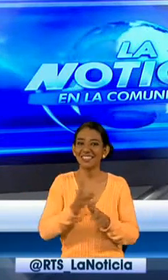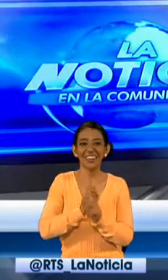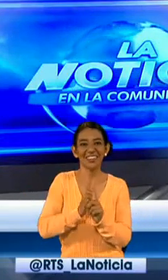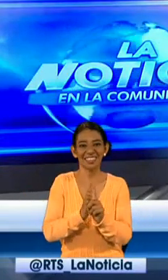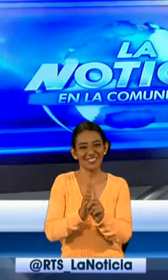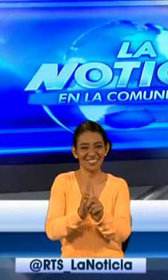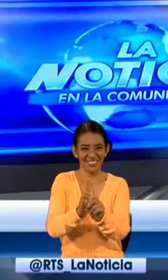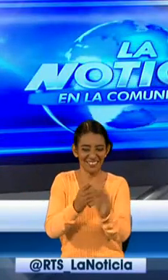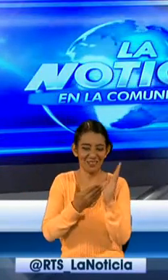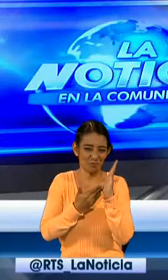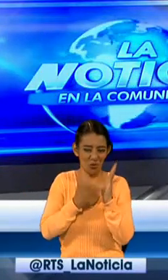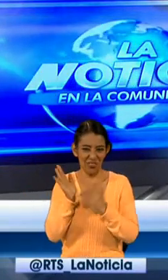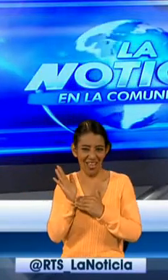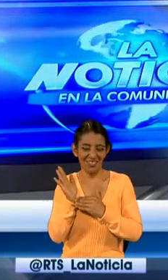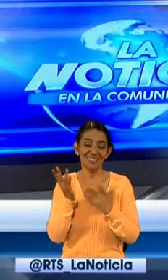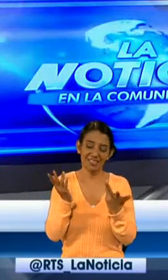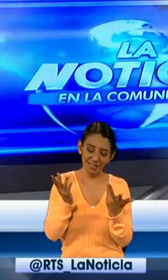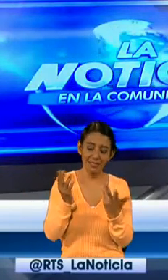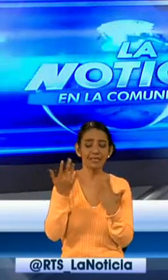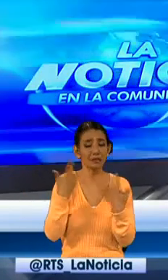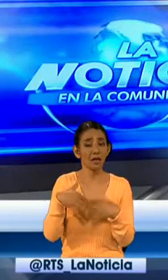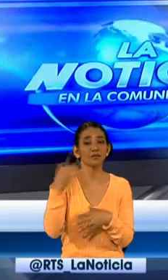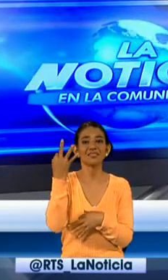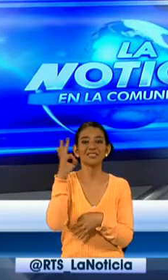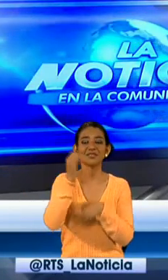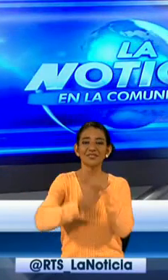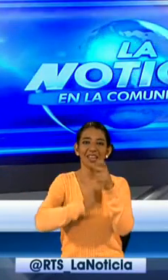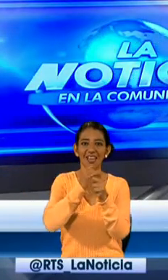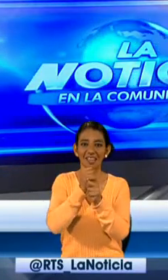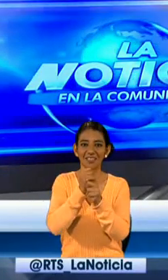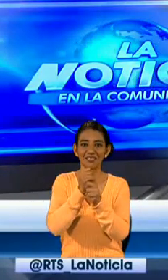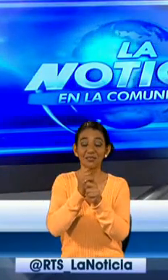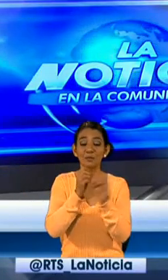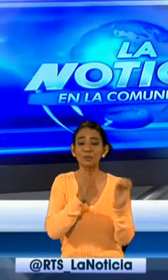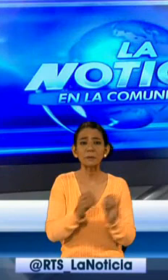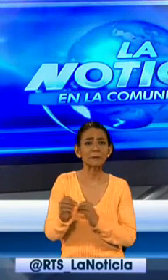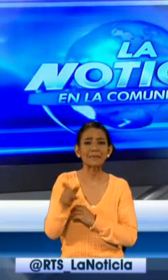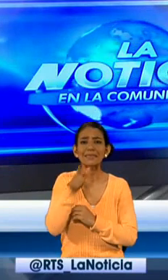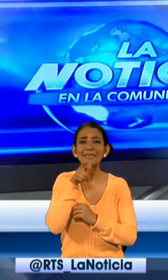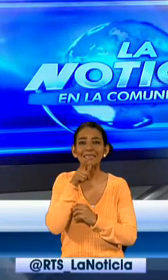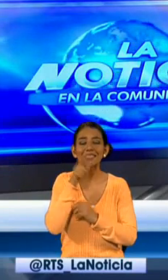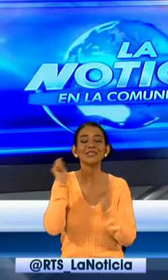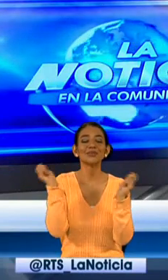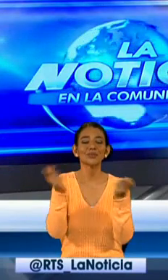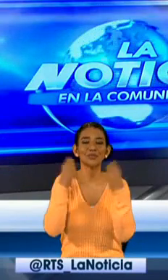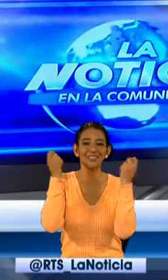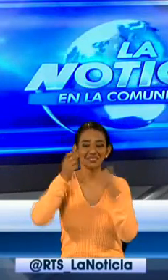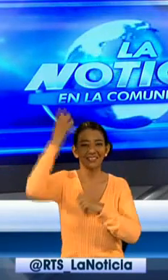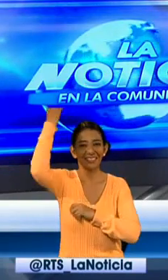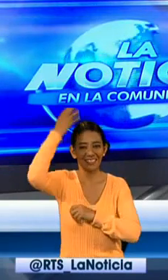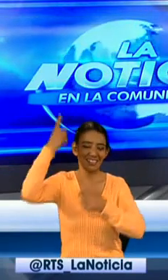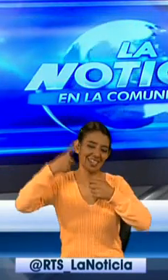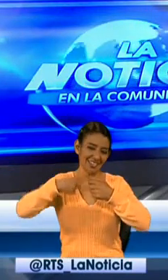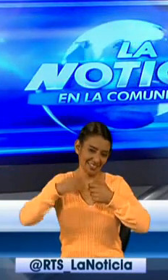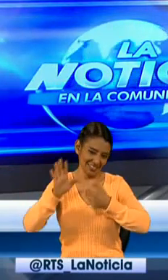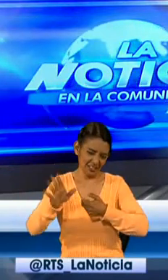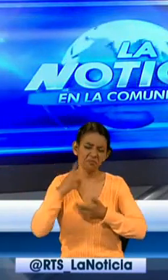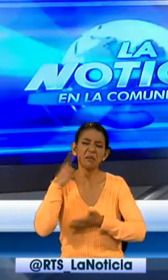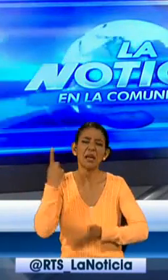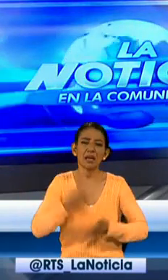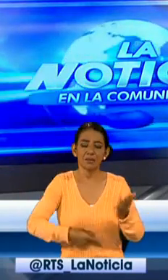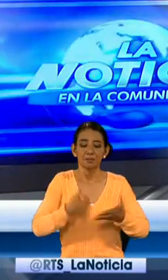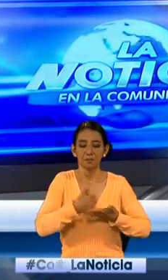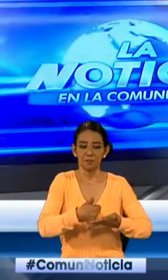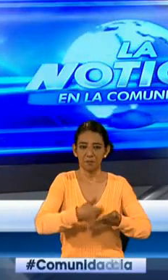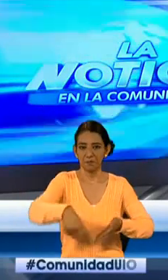Contrastes, evento que cumple 19 años y que es organizado por la Fundación Reina de Quito y su soberana. Este año el desfile fue organizado para beneficiar a los niños